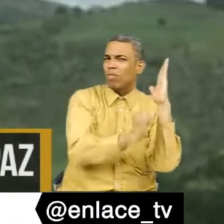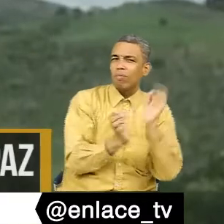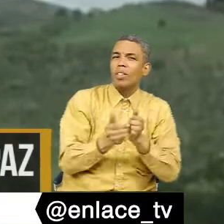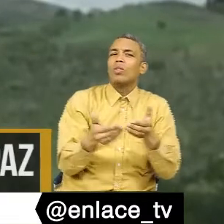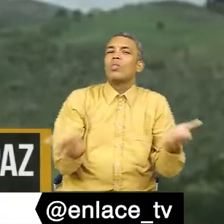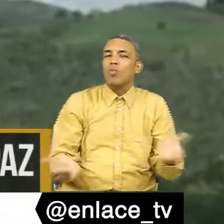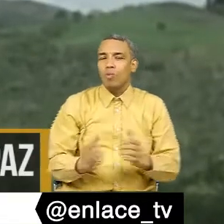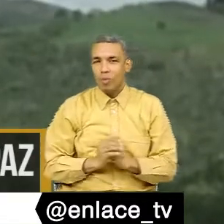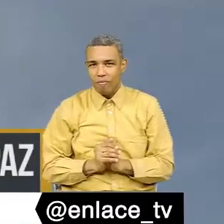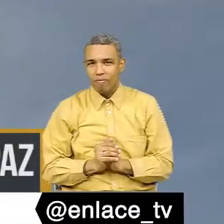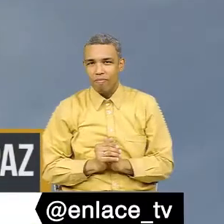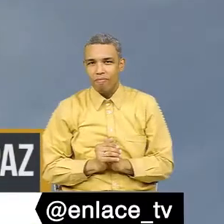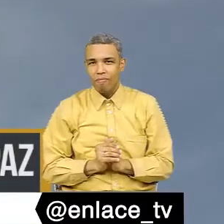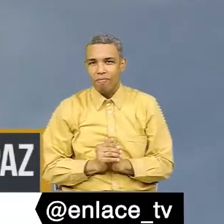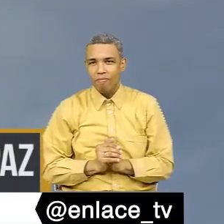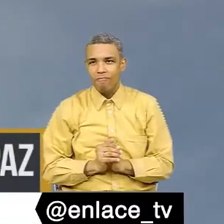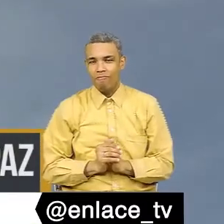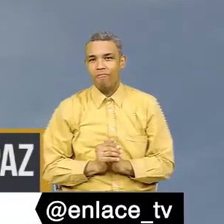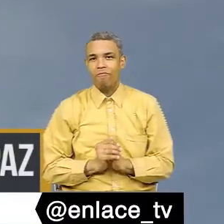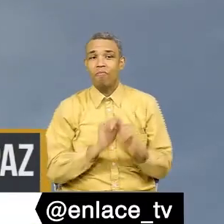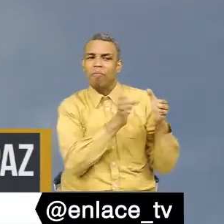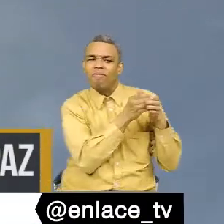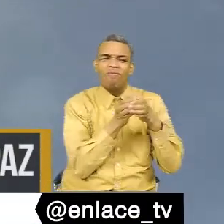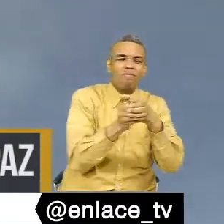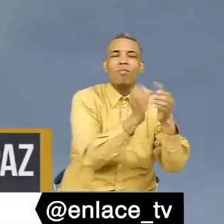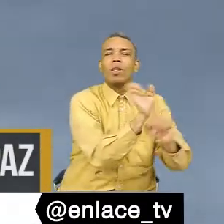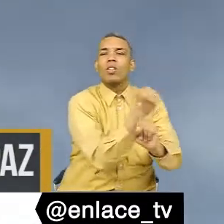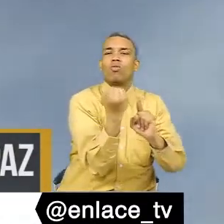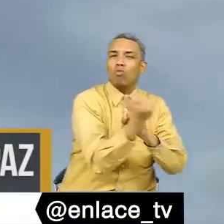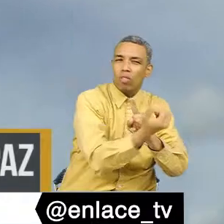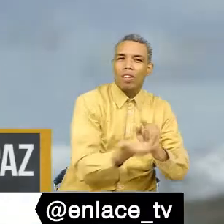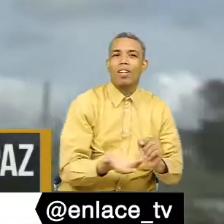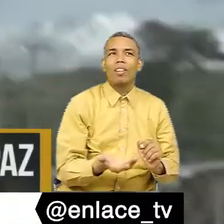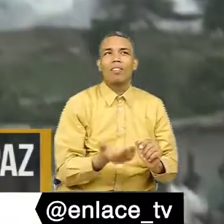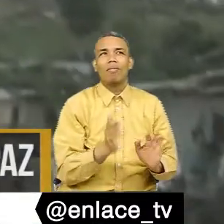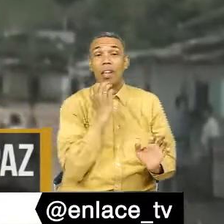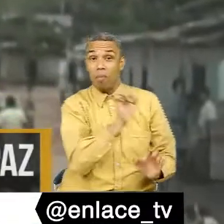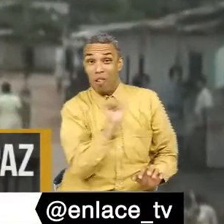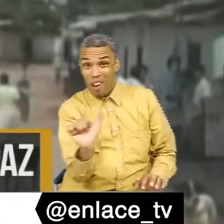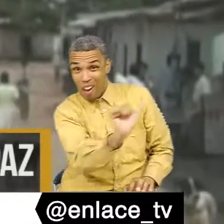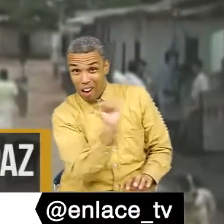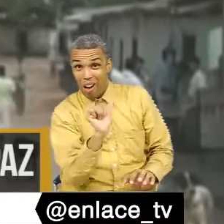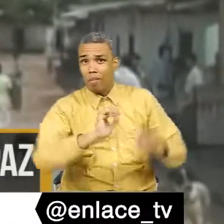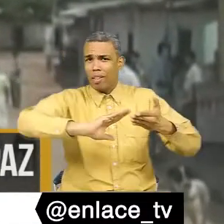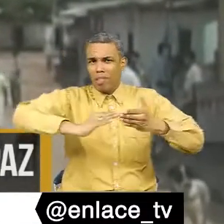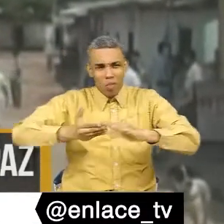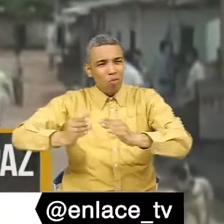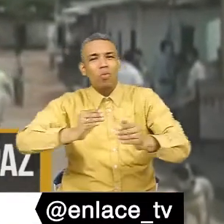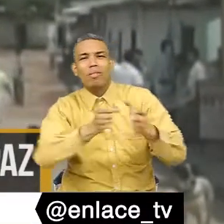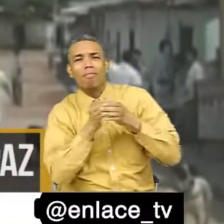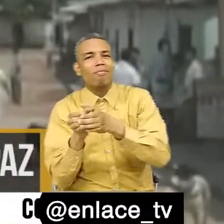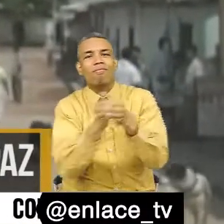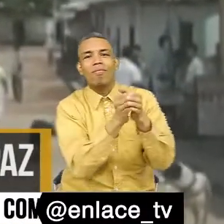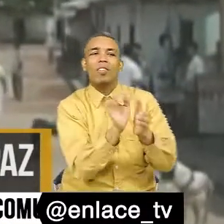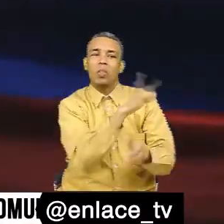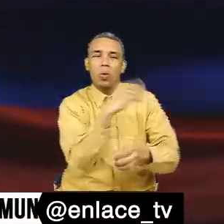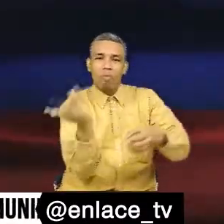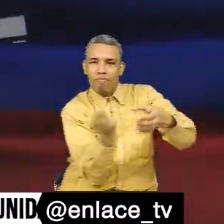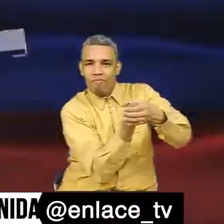participación activa y efectiva de las organizaciones sociales, incluyendo a las mujeres y a las comunidades en cada uno de los